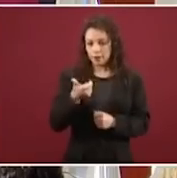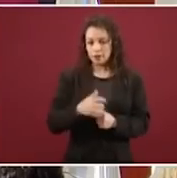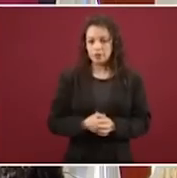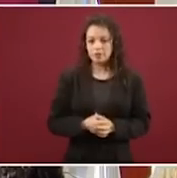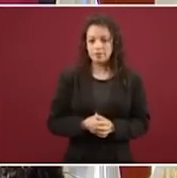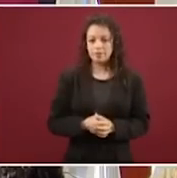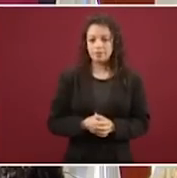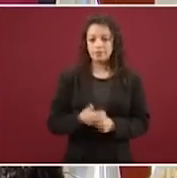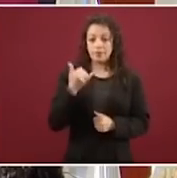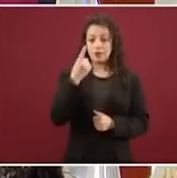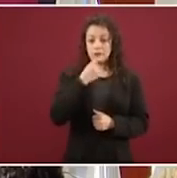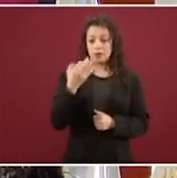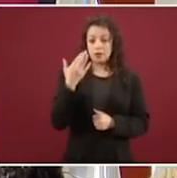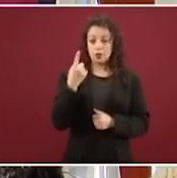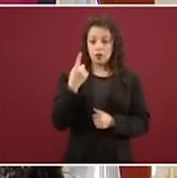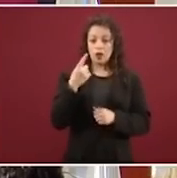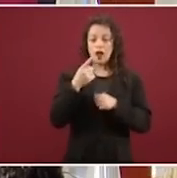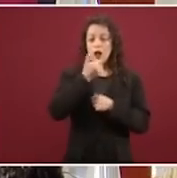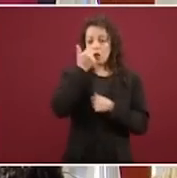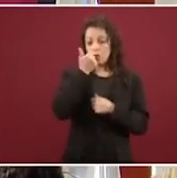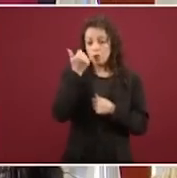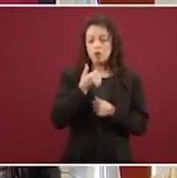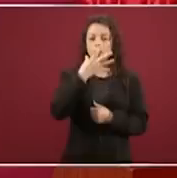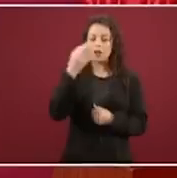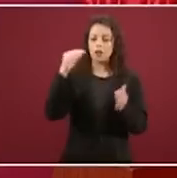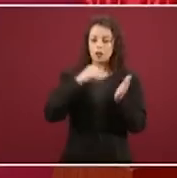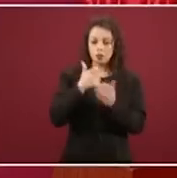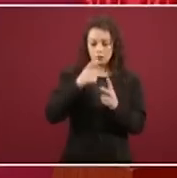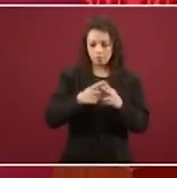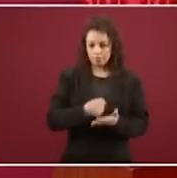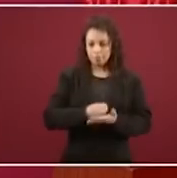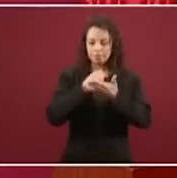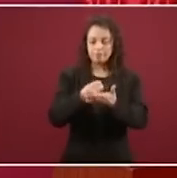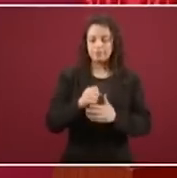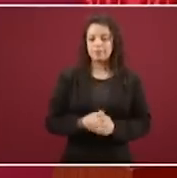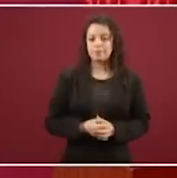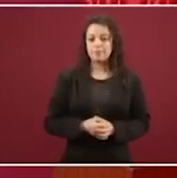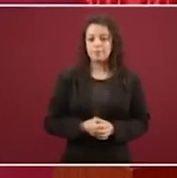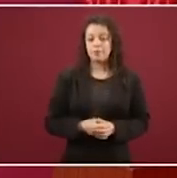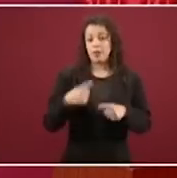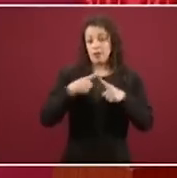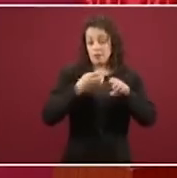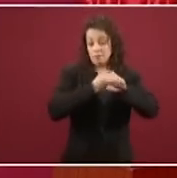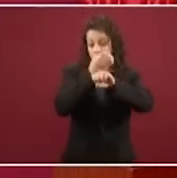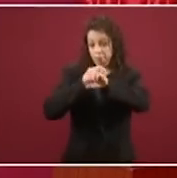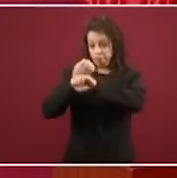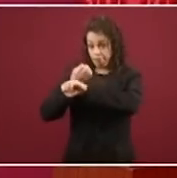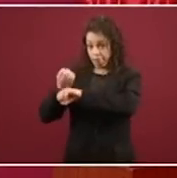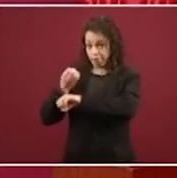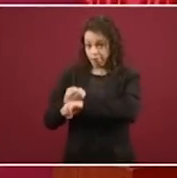de 151 alumnos en adelante, 500.000 pesos. Por estado, la distribución